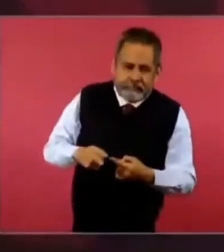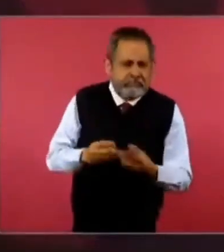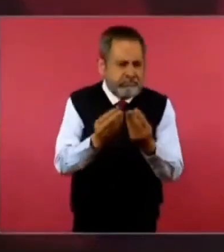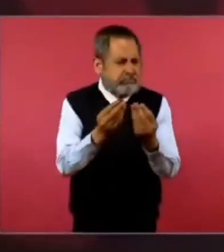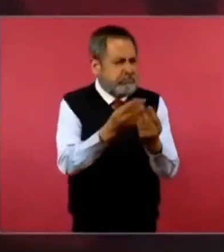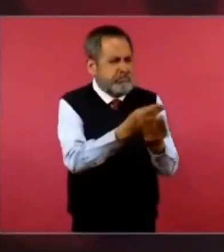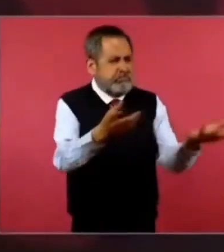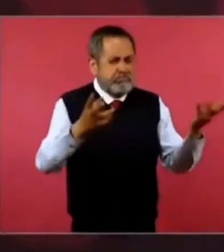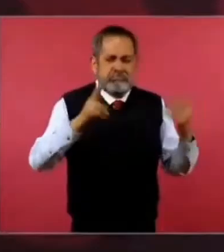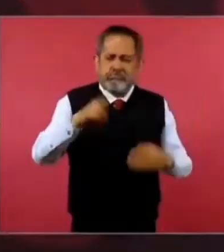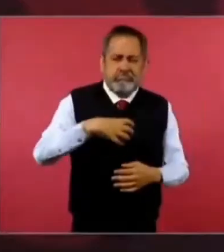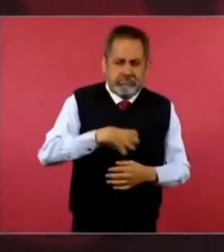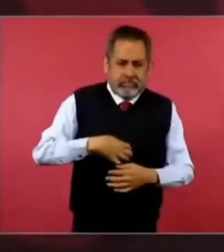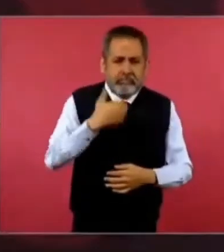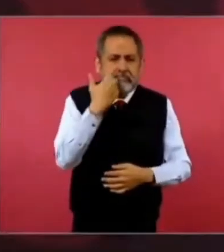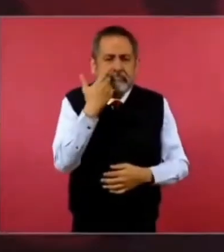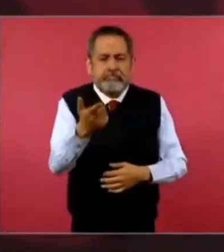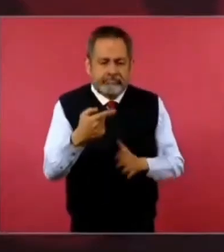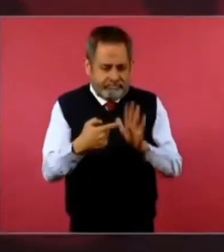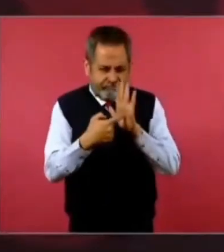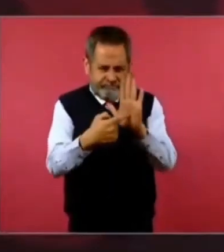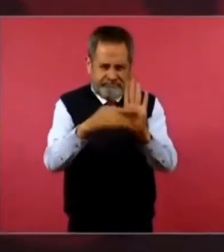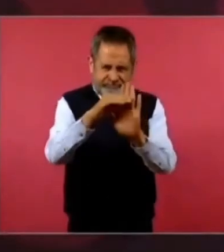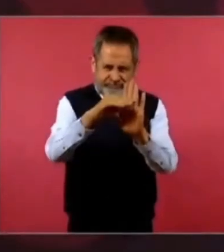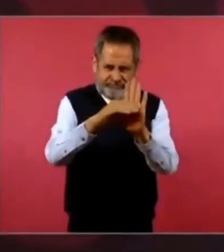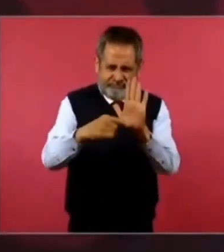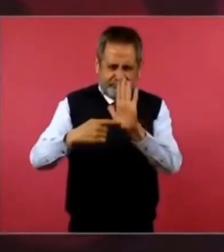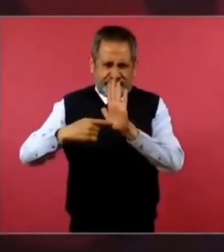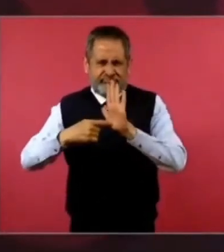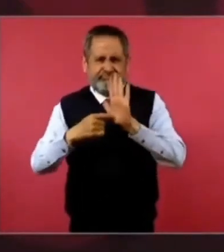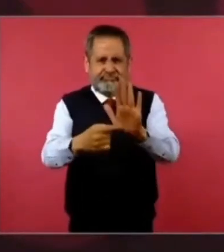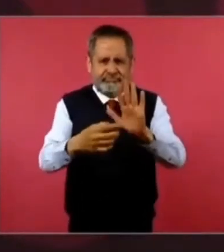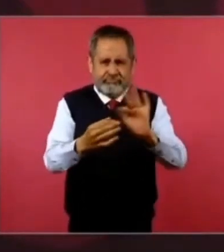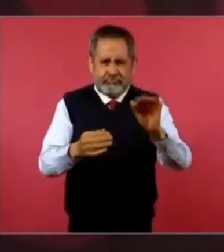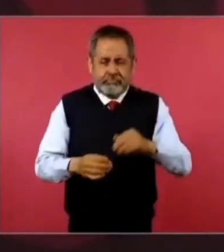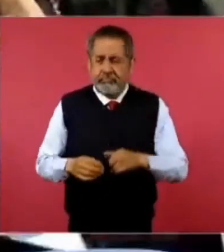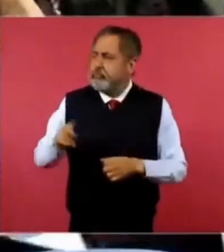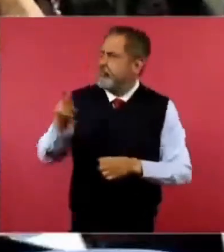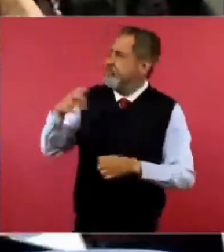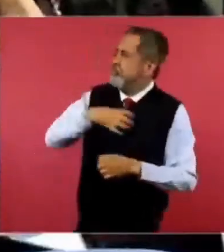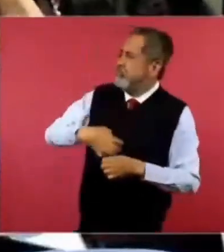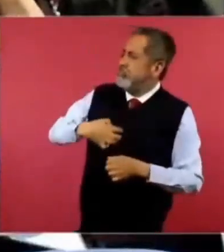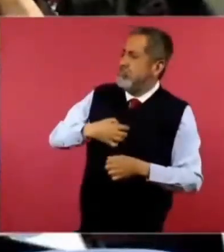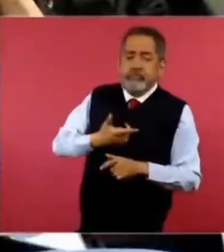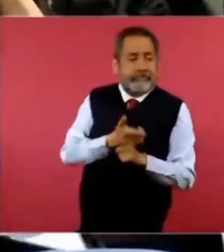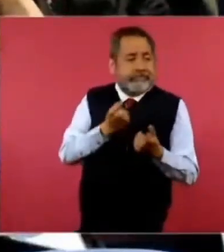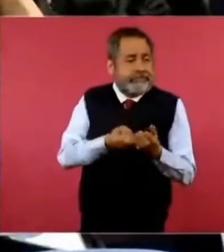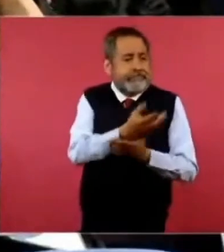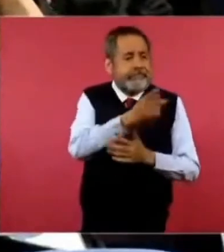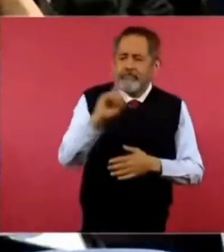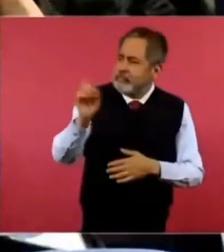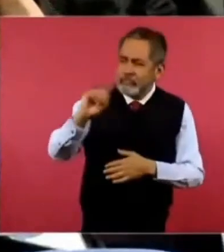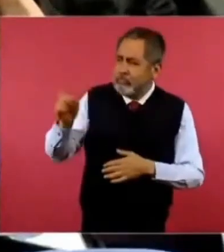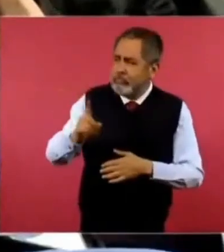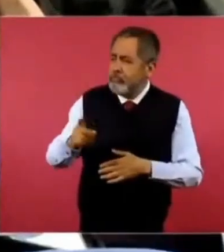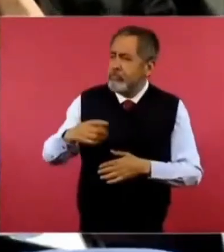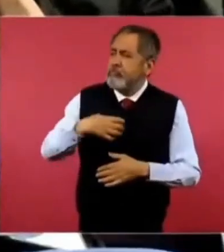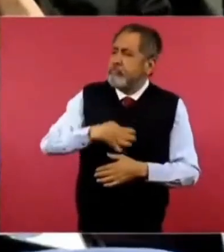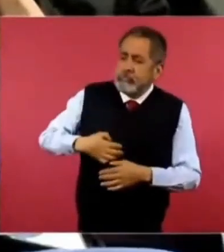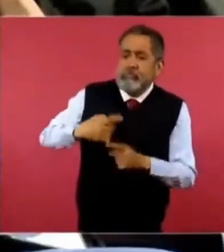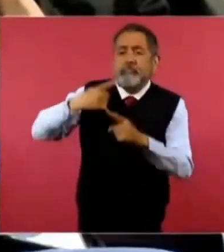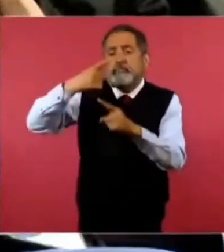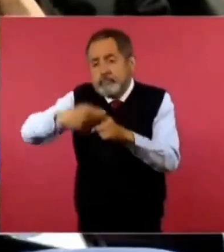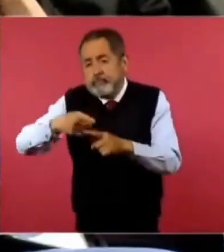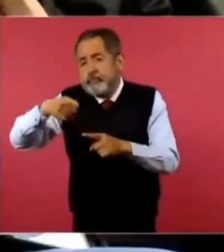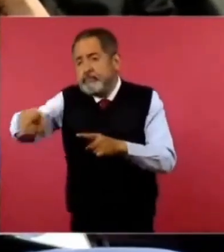muchos. Por eso quiero escribir. Pero no por la liberación, porque se cayó la verdad histórica. Fue la